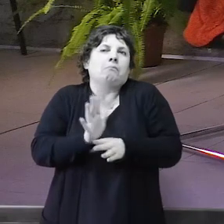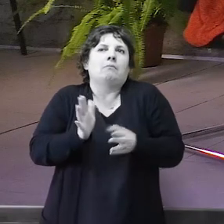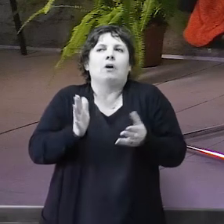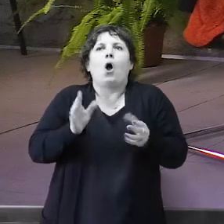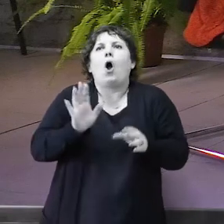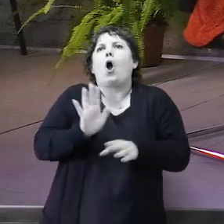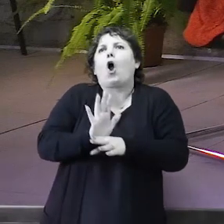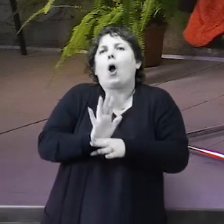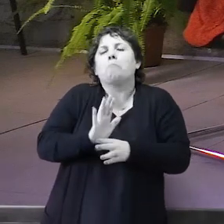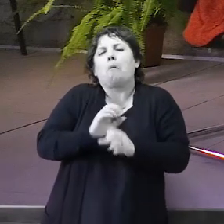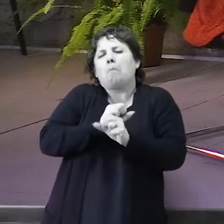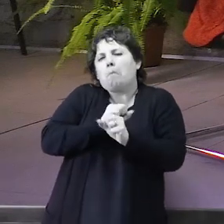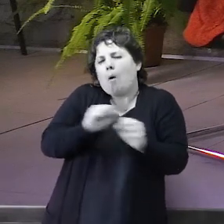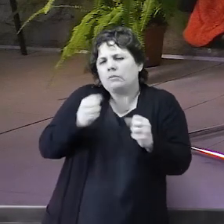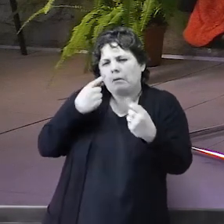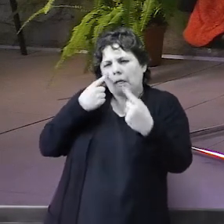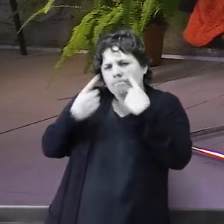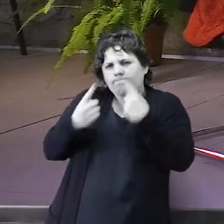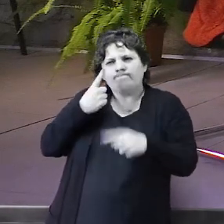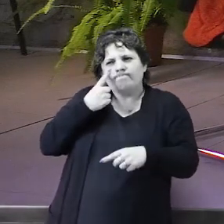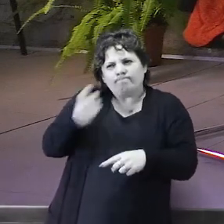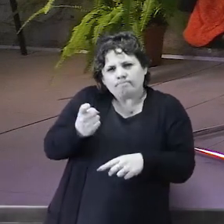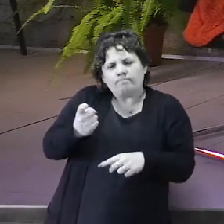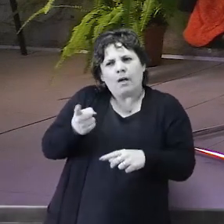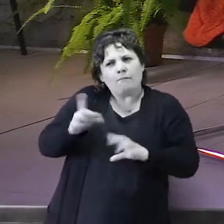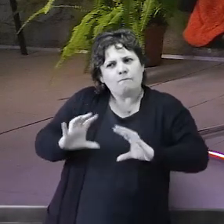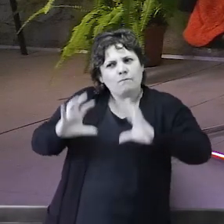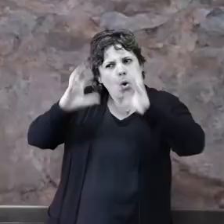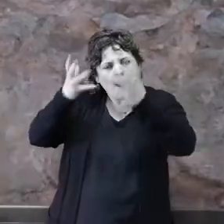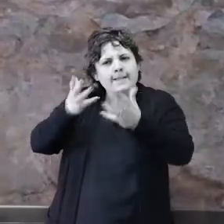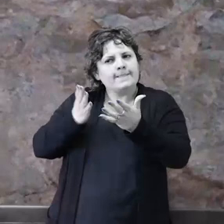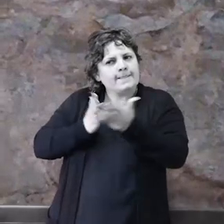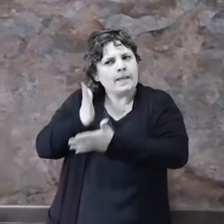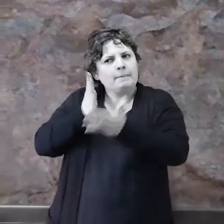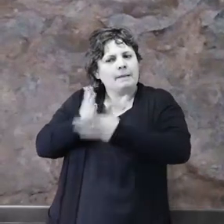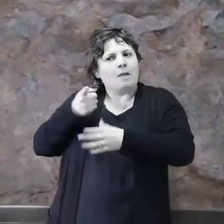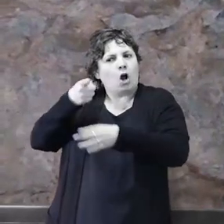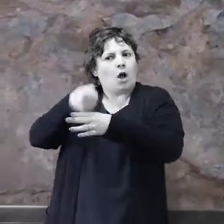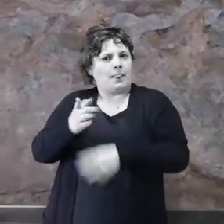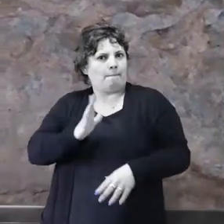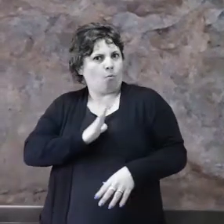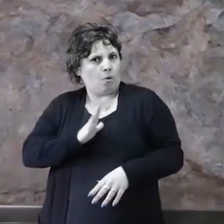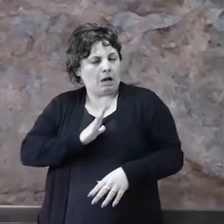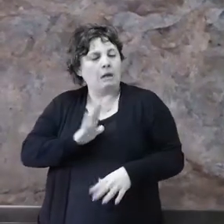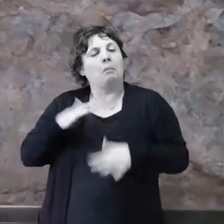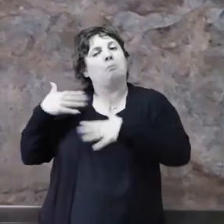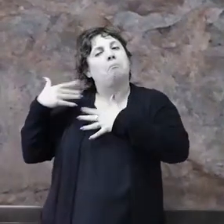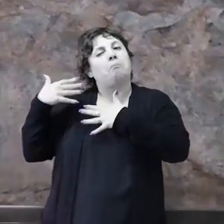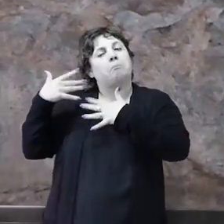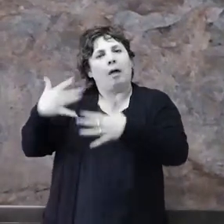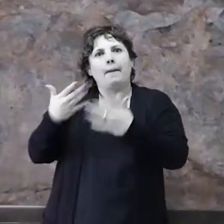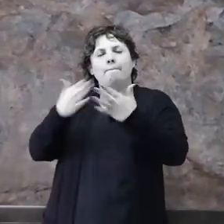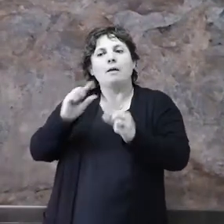una posible visualización de la violencia ejercida hacia las mujeres y después se empieza